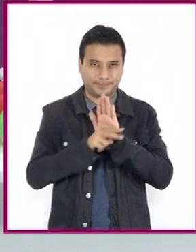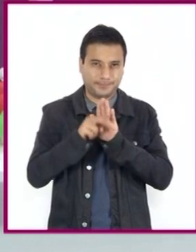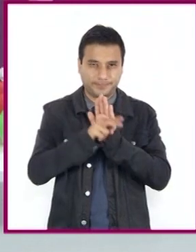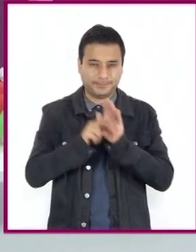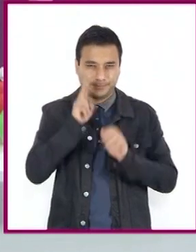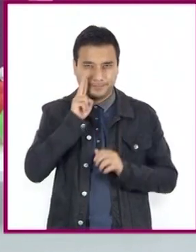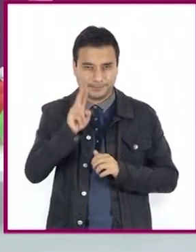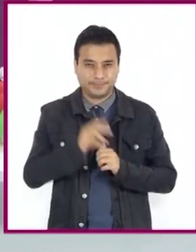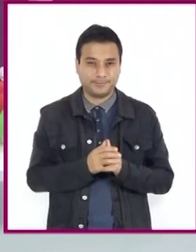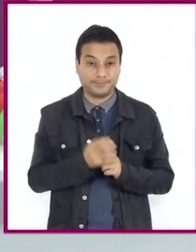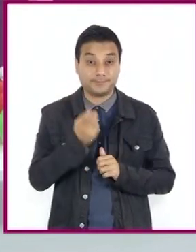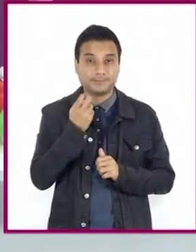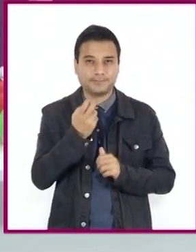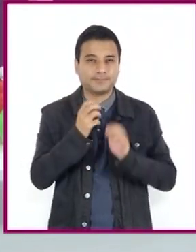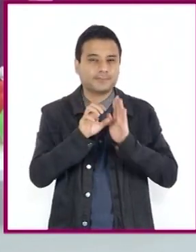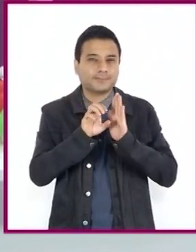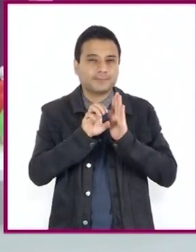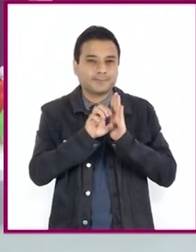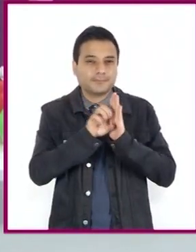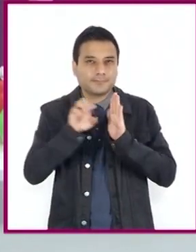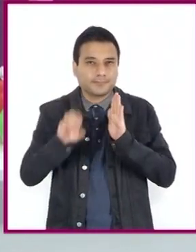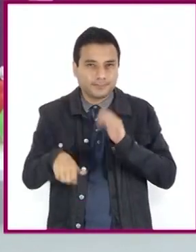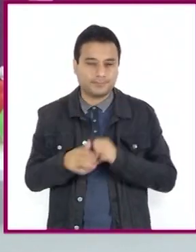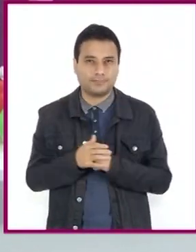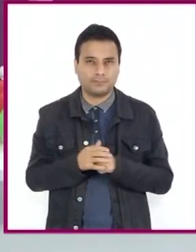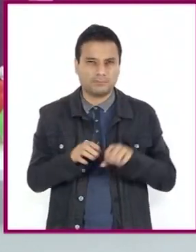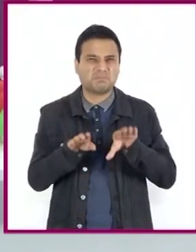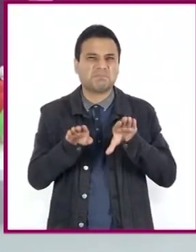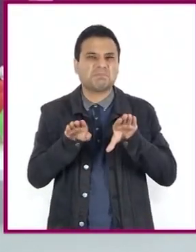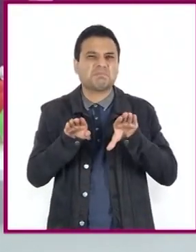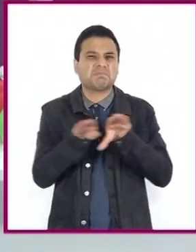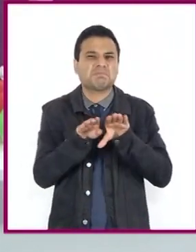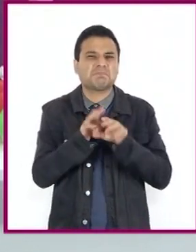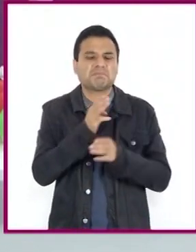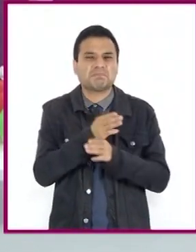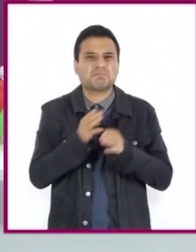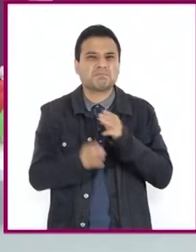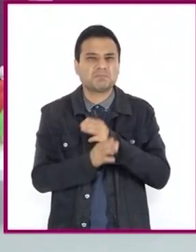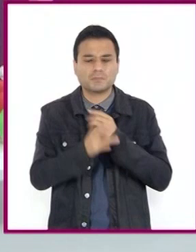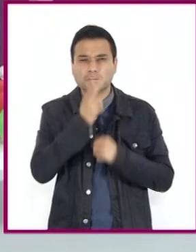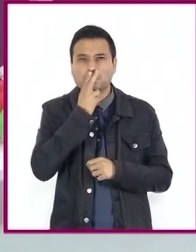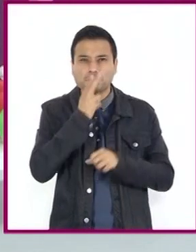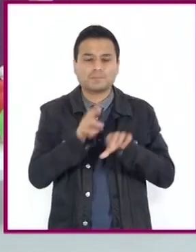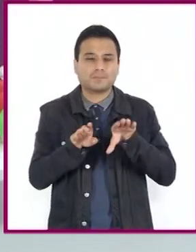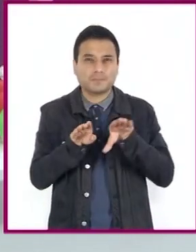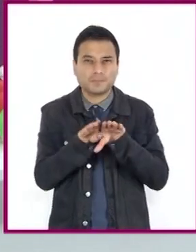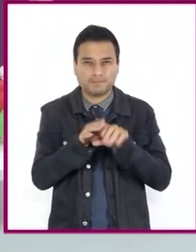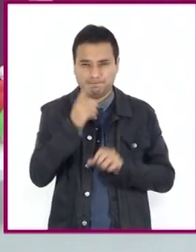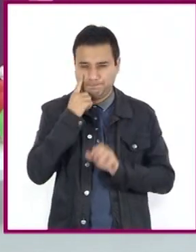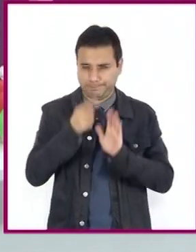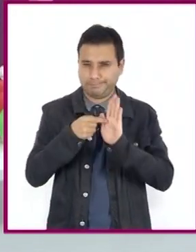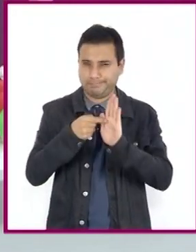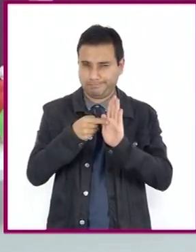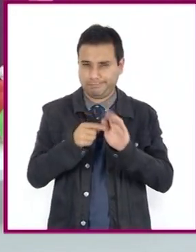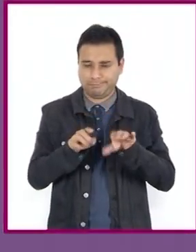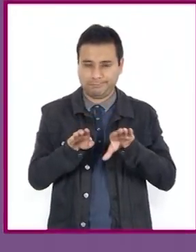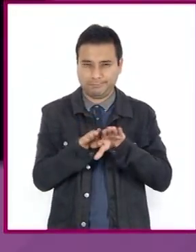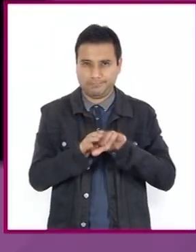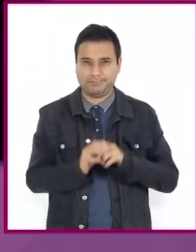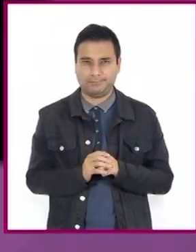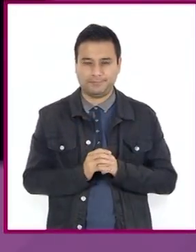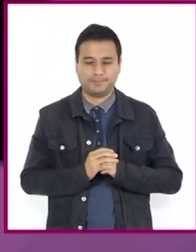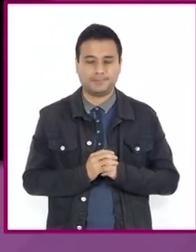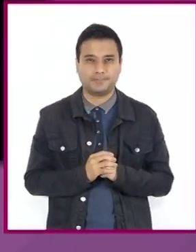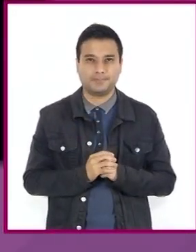Es un ejemplo de cómo se conserva la masa en las reacciones químicas mediante una sencilla representación de la formación de amoníaco.